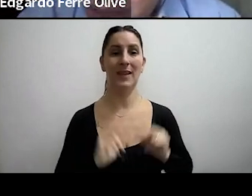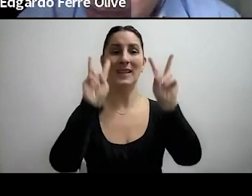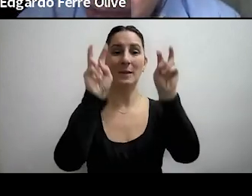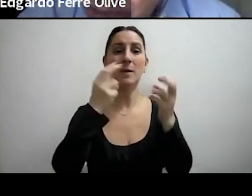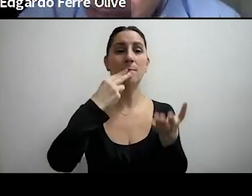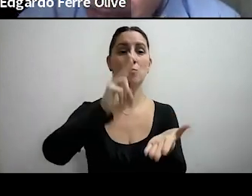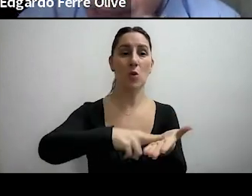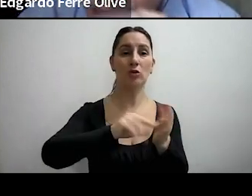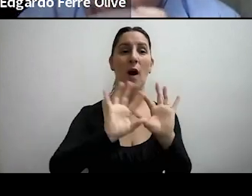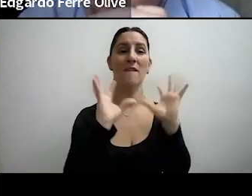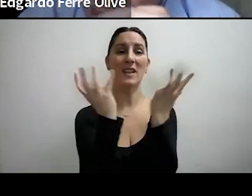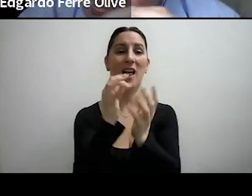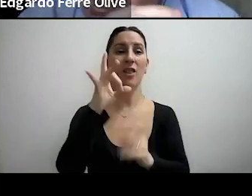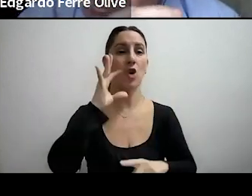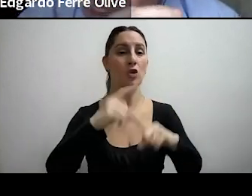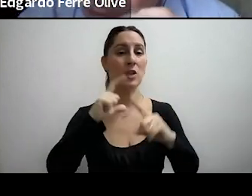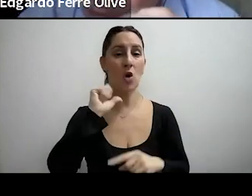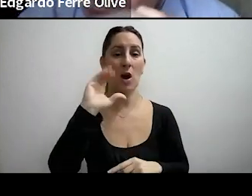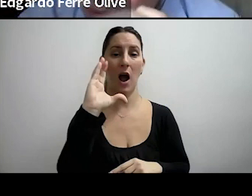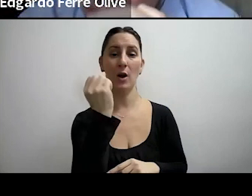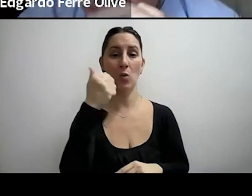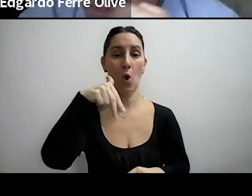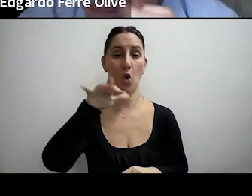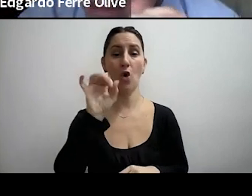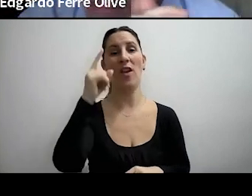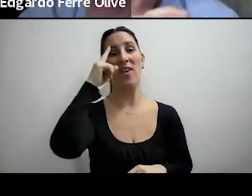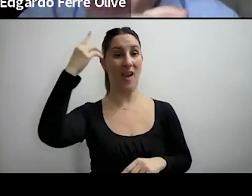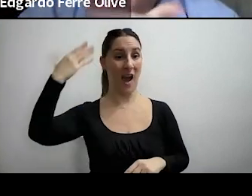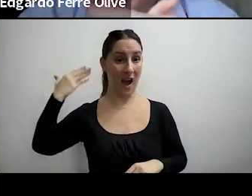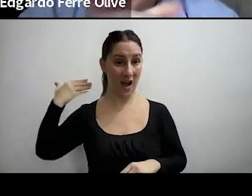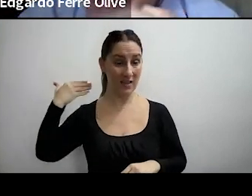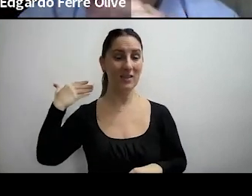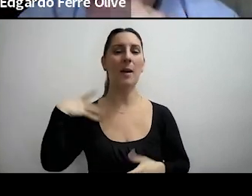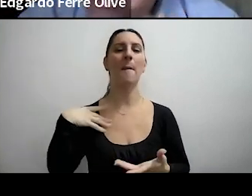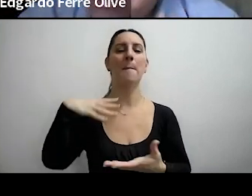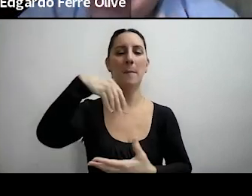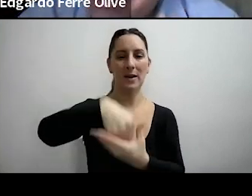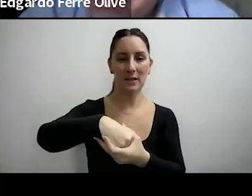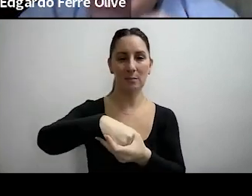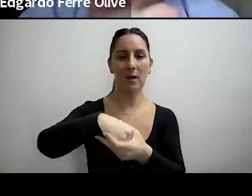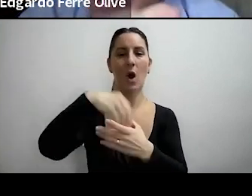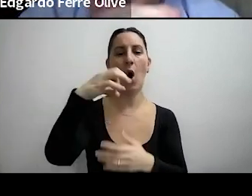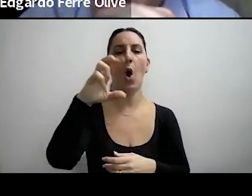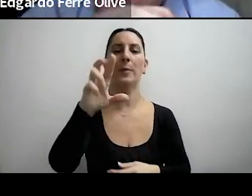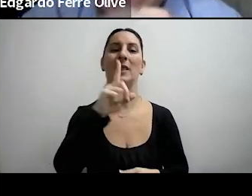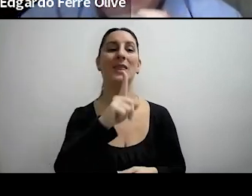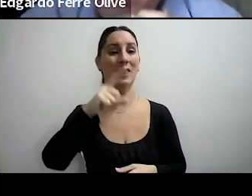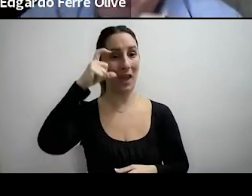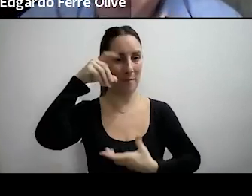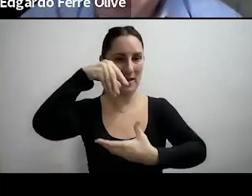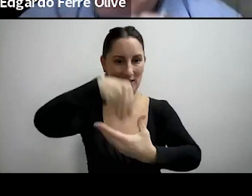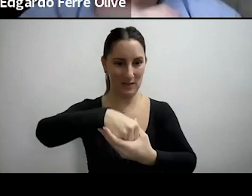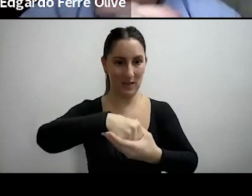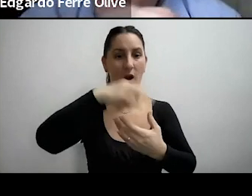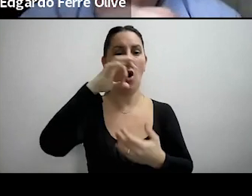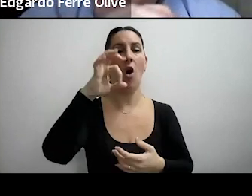dióxido de carbono se hizo porque la idea en ese momento era participar de la OCDE, Organización de Cooperación y Desarrollo Económico. Y la